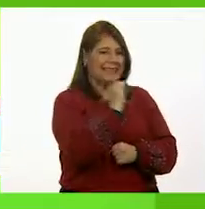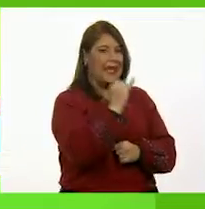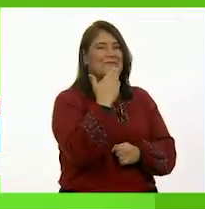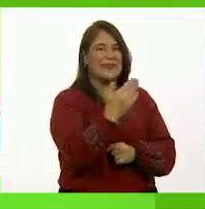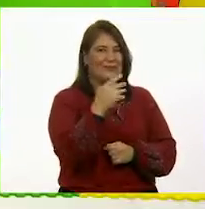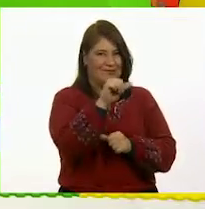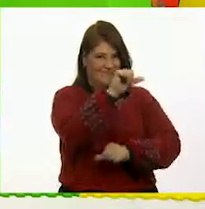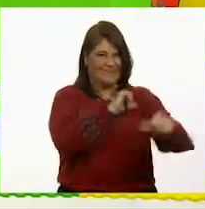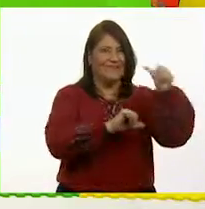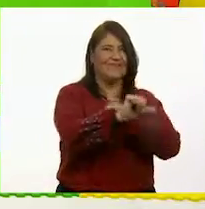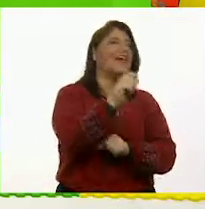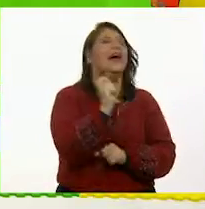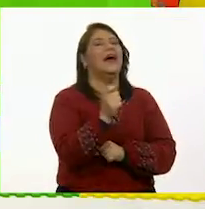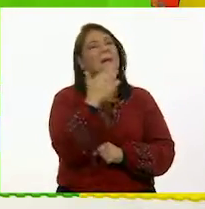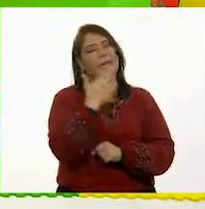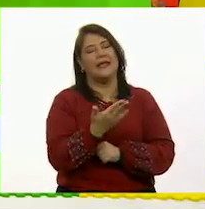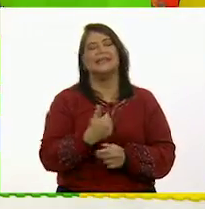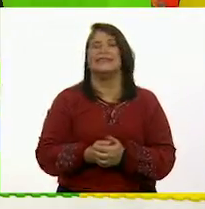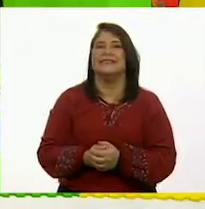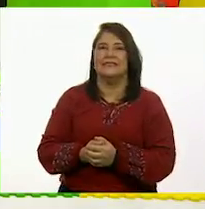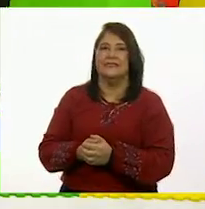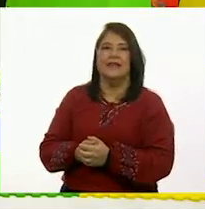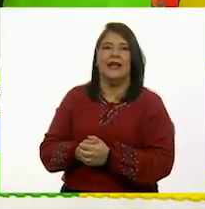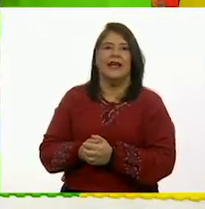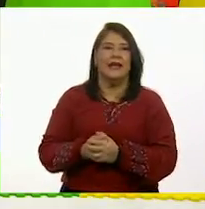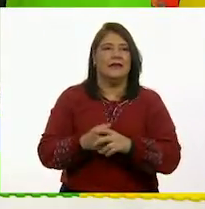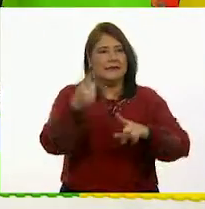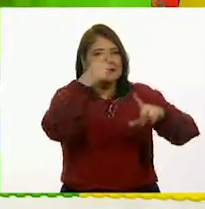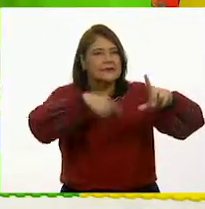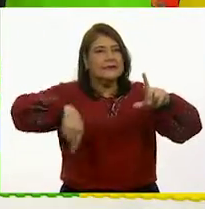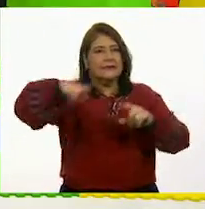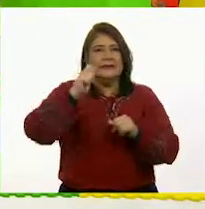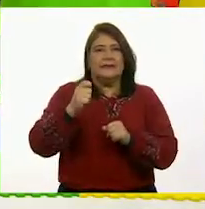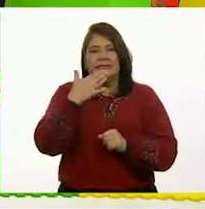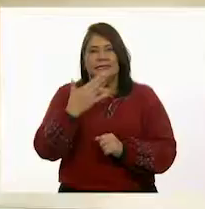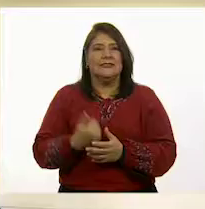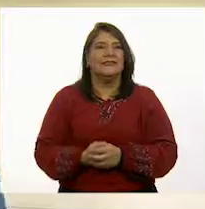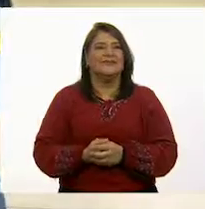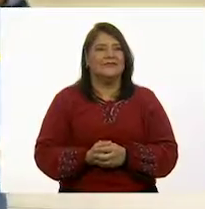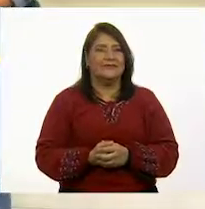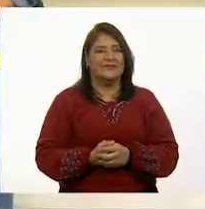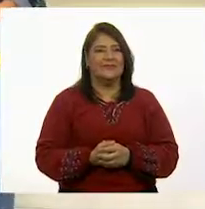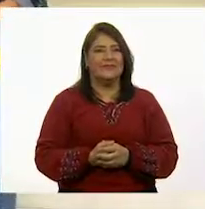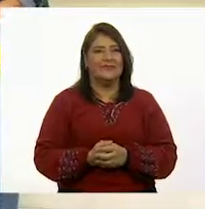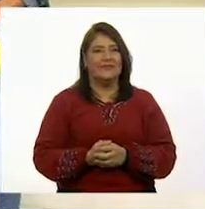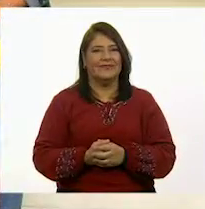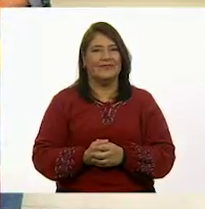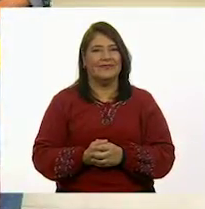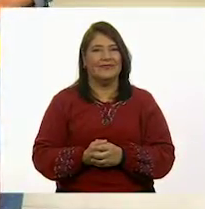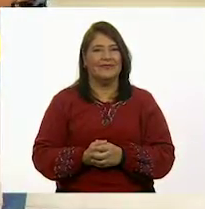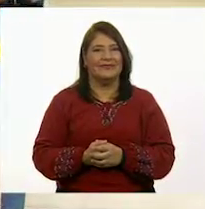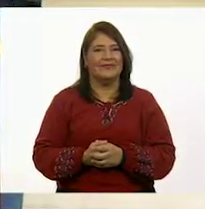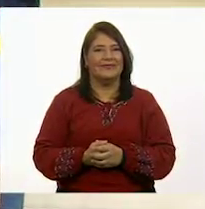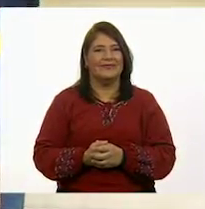turno! ¡Sí! ¡Venga! Ruleta, ruleta, ruleta, ruleta, ruleta. Y...